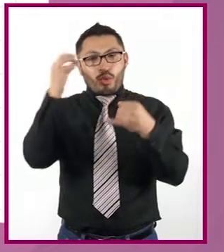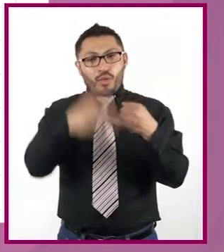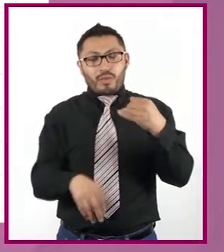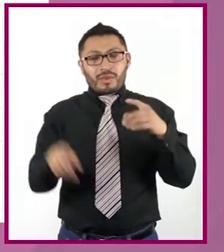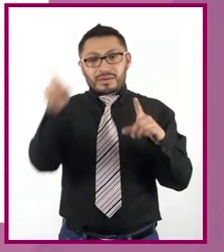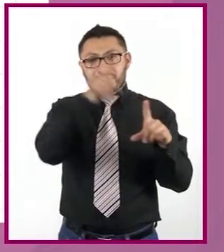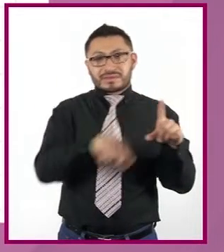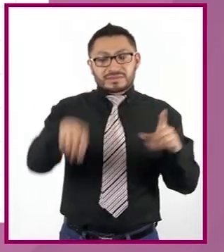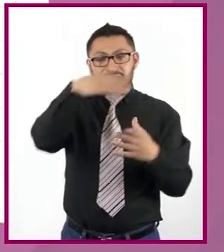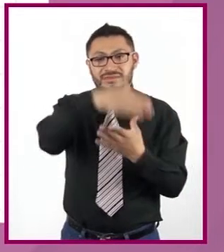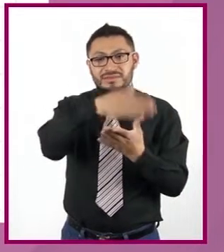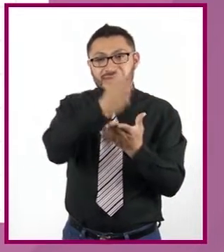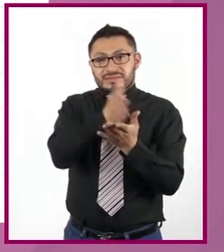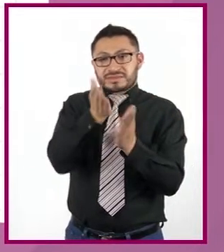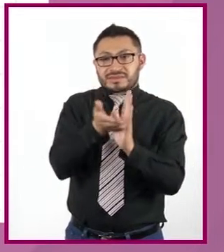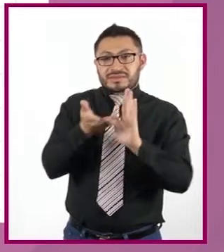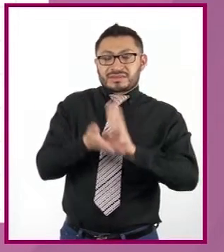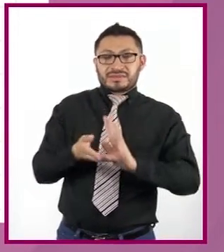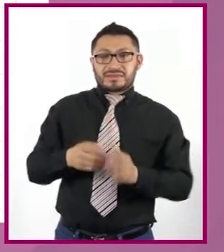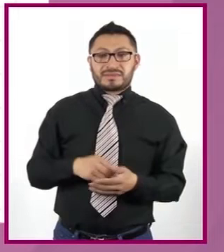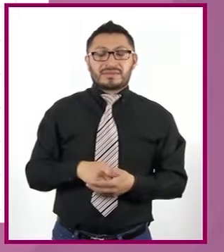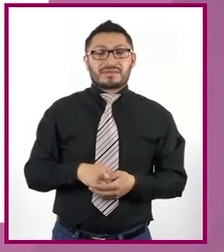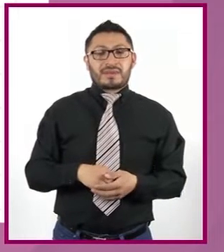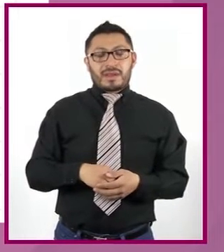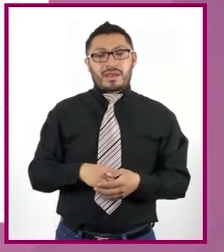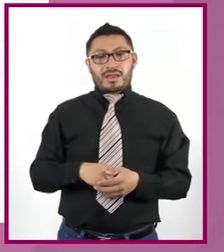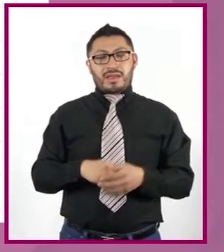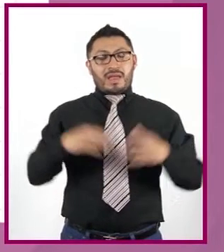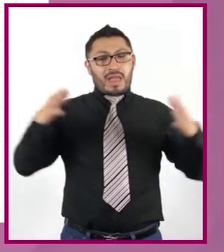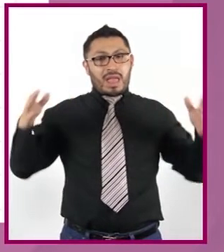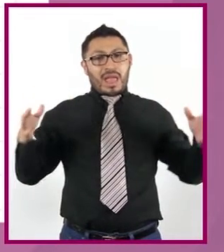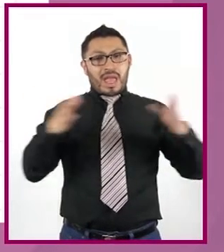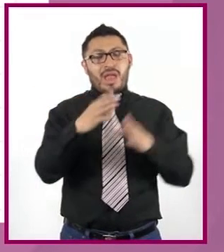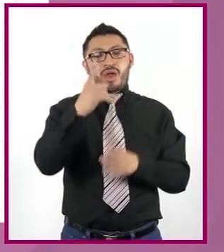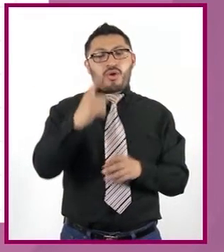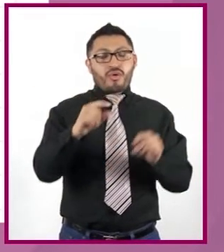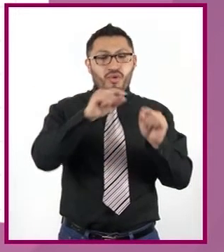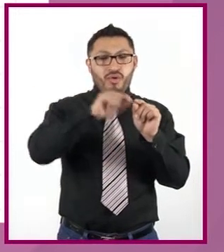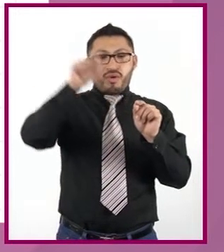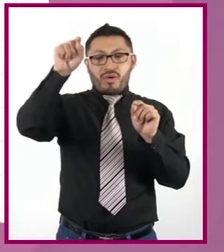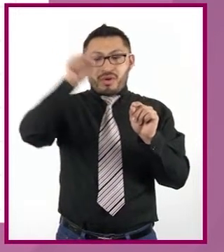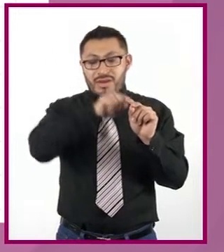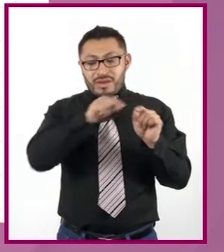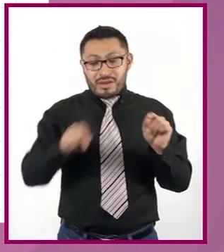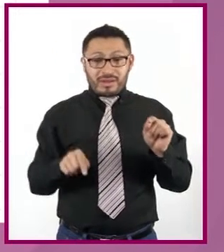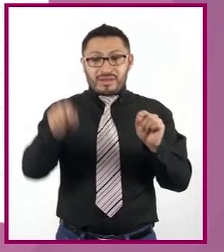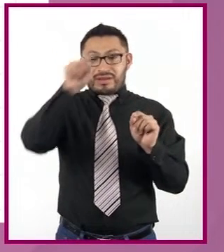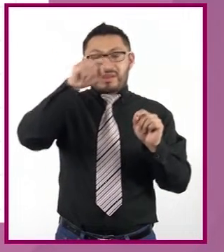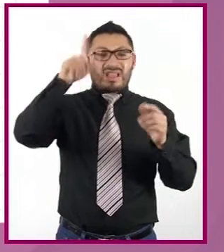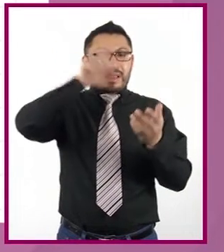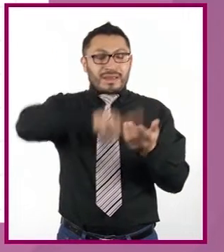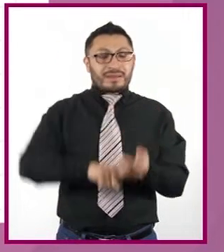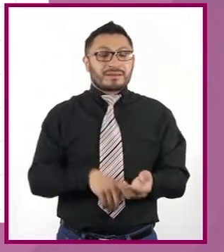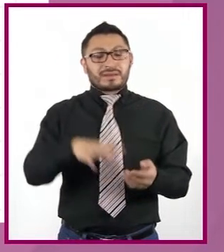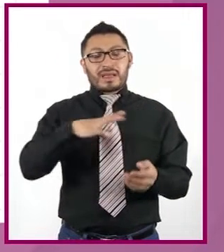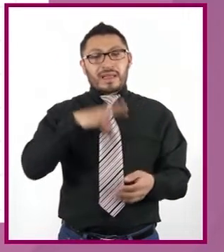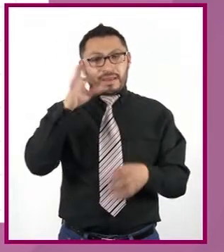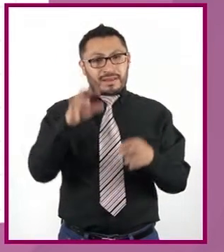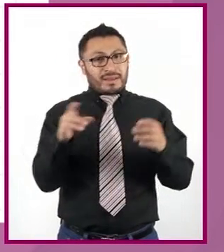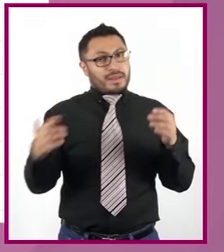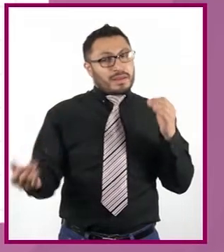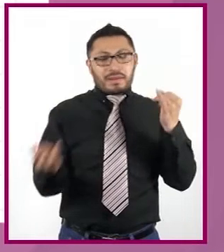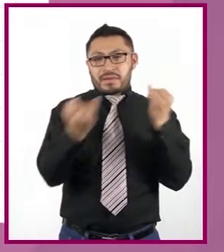que se parten en rebanadas. El tamaño de una rebanada en una gráfica es proporcional al porcentaje